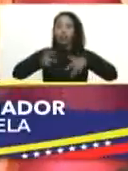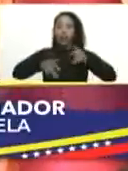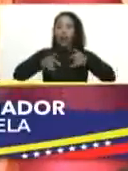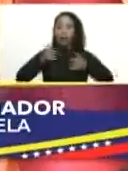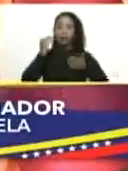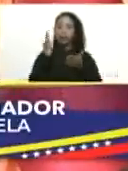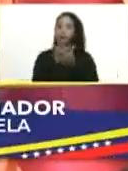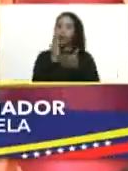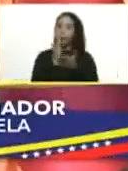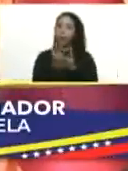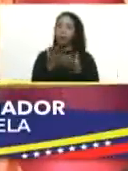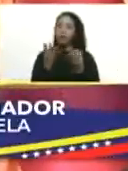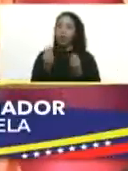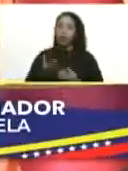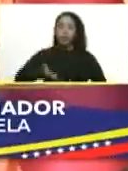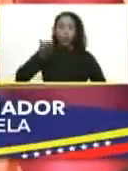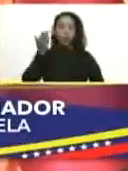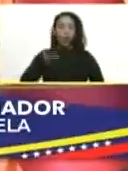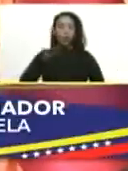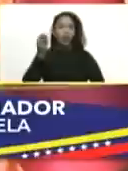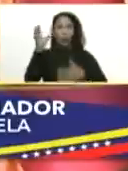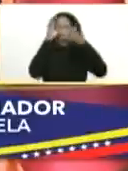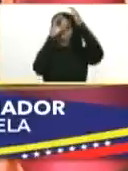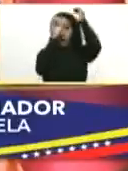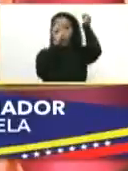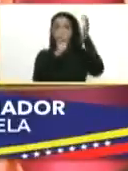siempre muy importante, embajador Libarón.